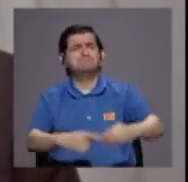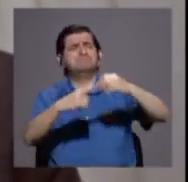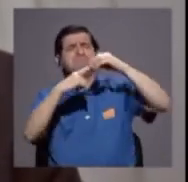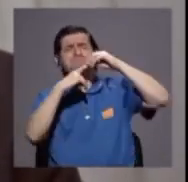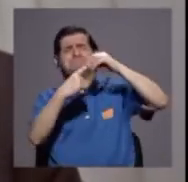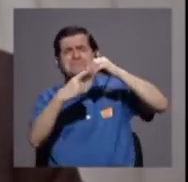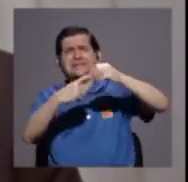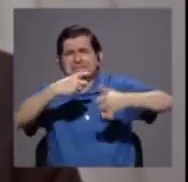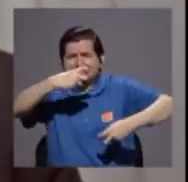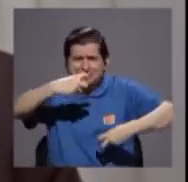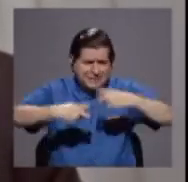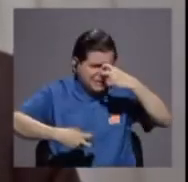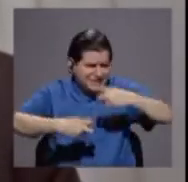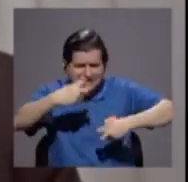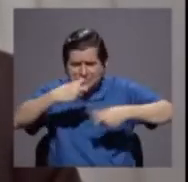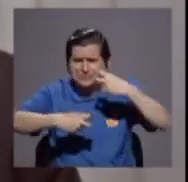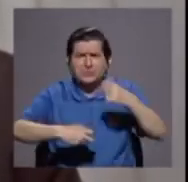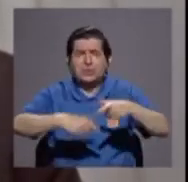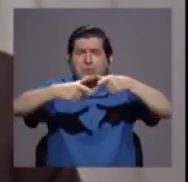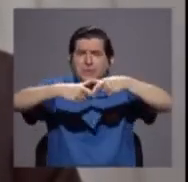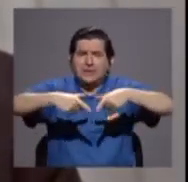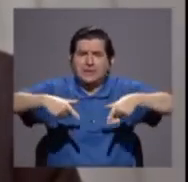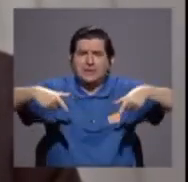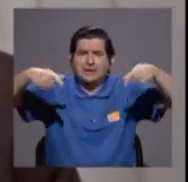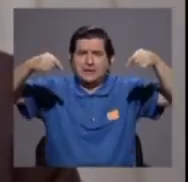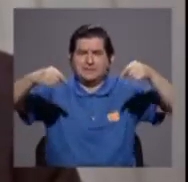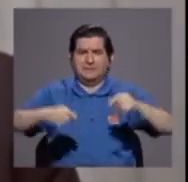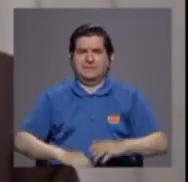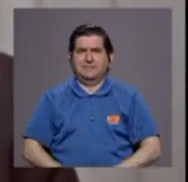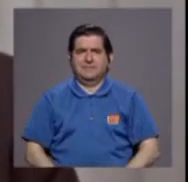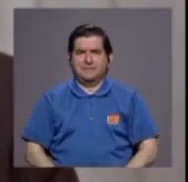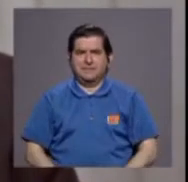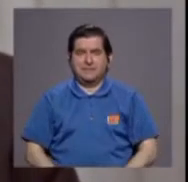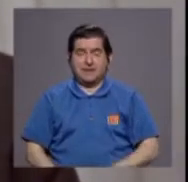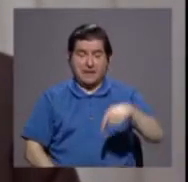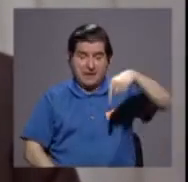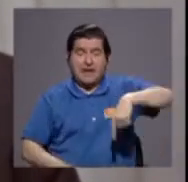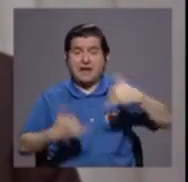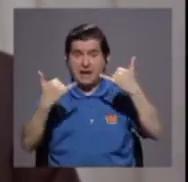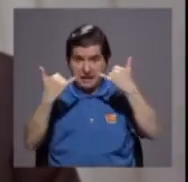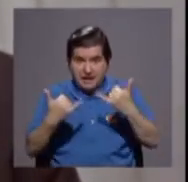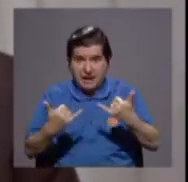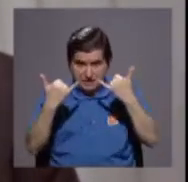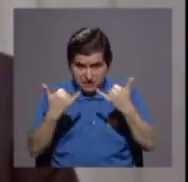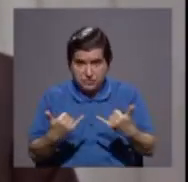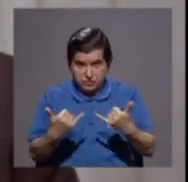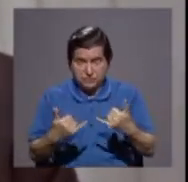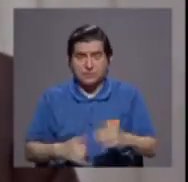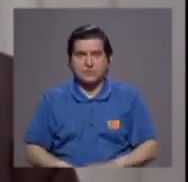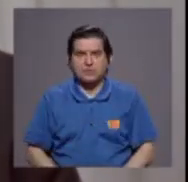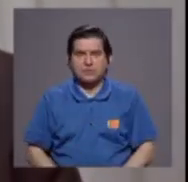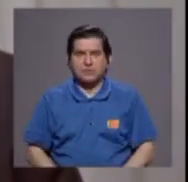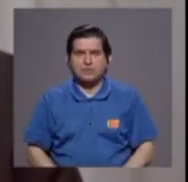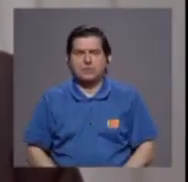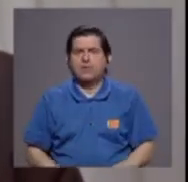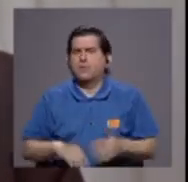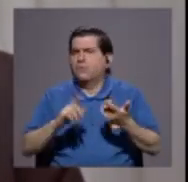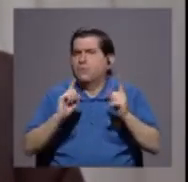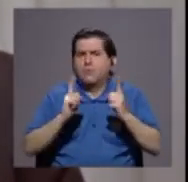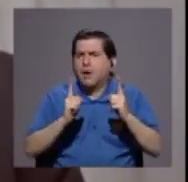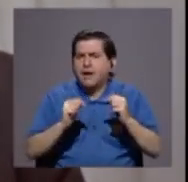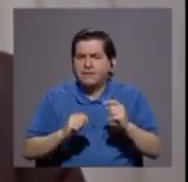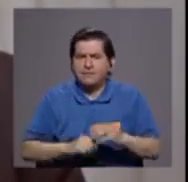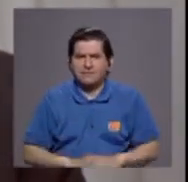principal problema de Japón en este momento, sin lugar a dudas,